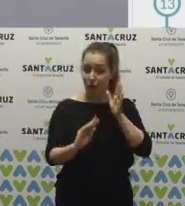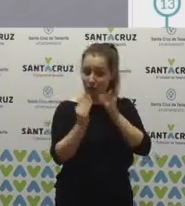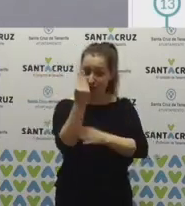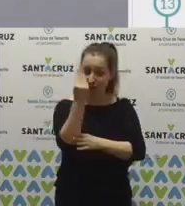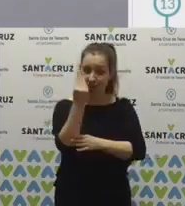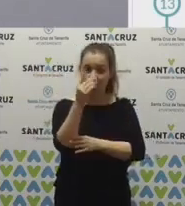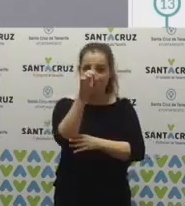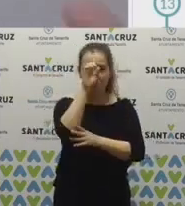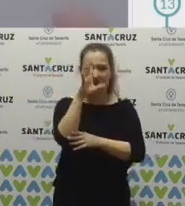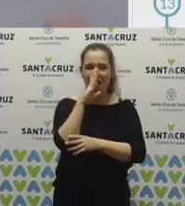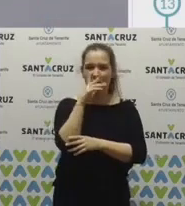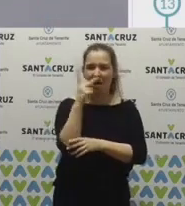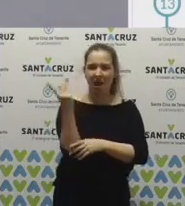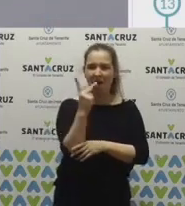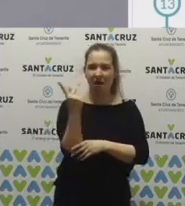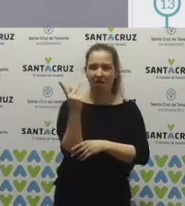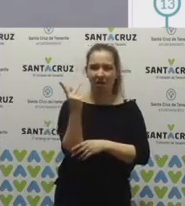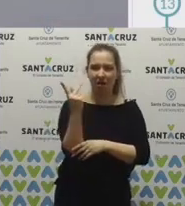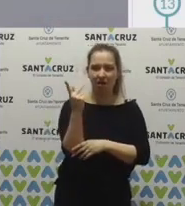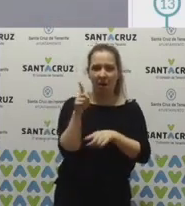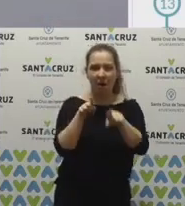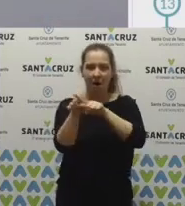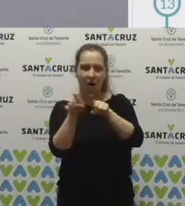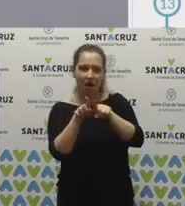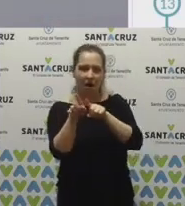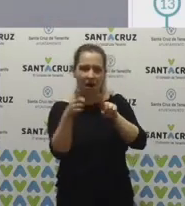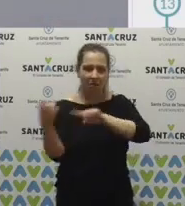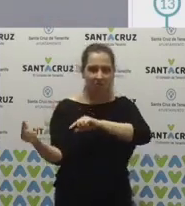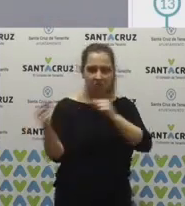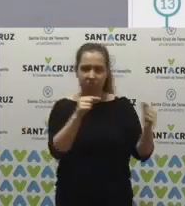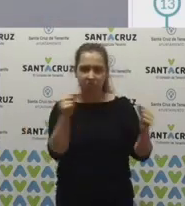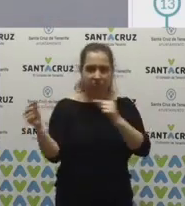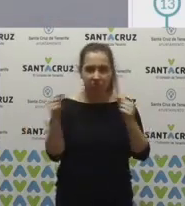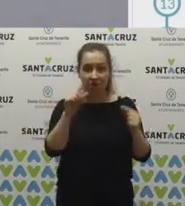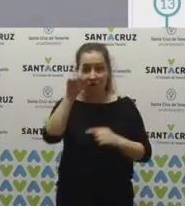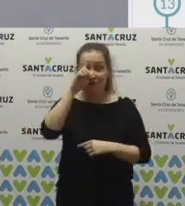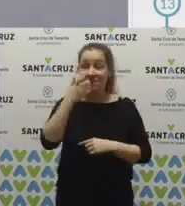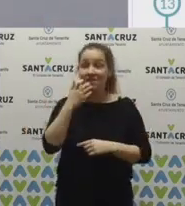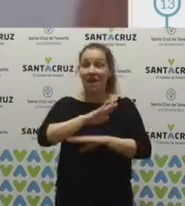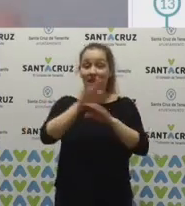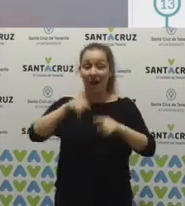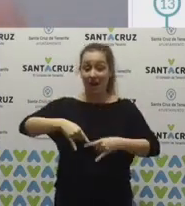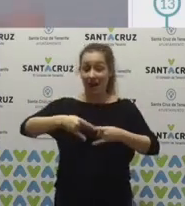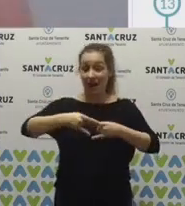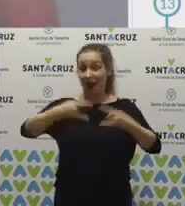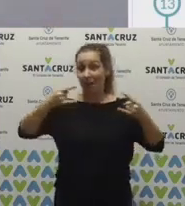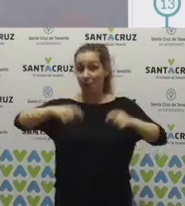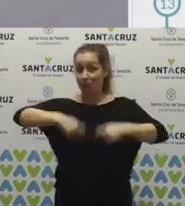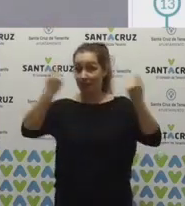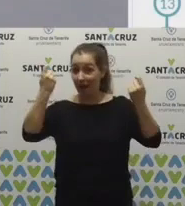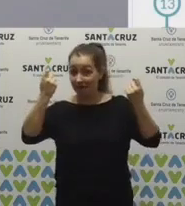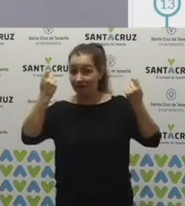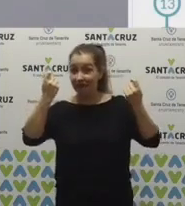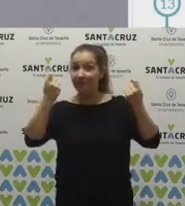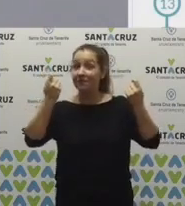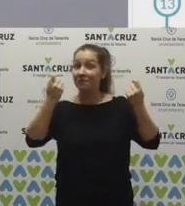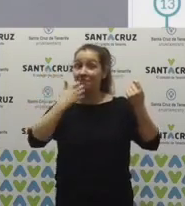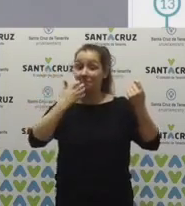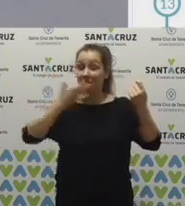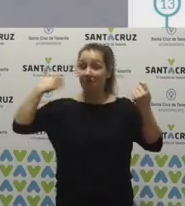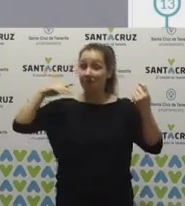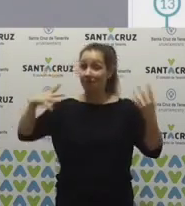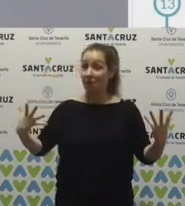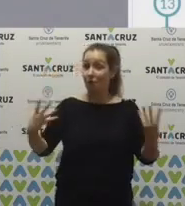reproches de ustedes no sé si es que han acabado mal como pareja pero desde luego ustedes estaban juntos la